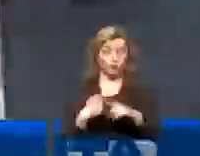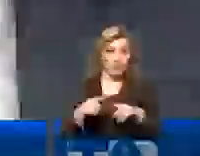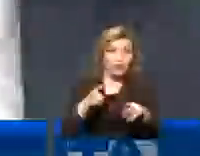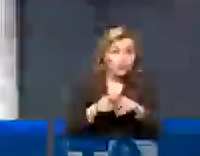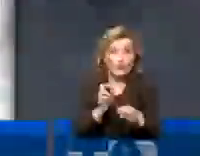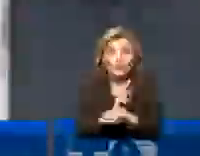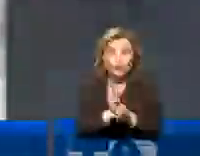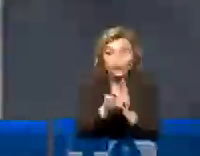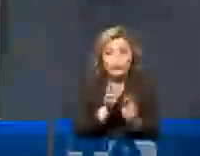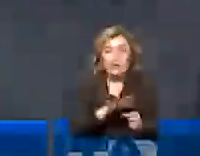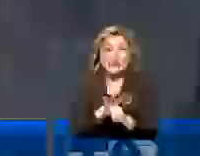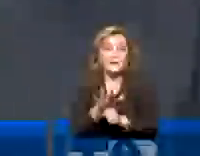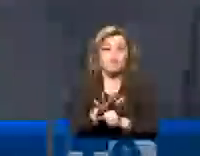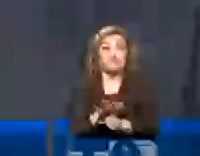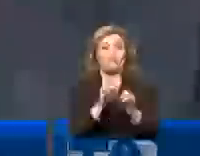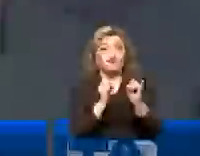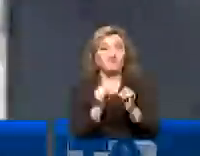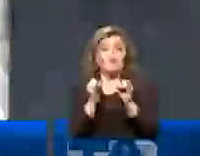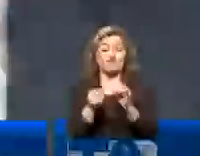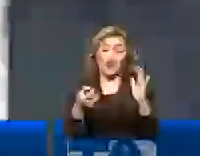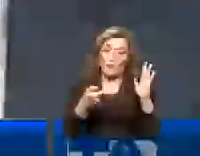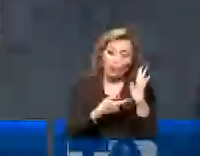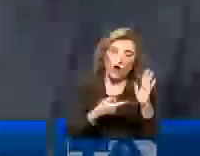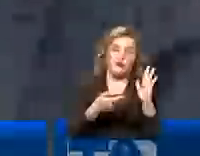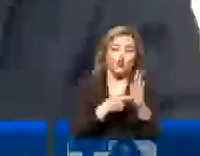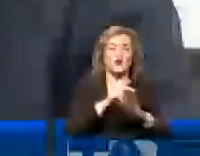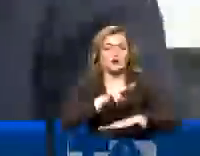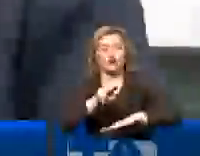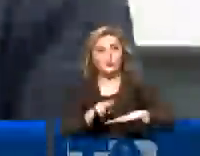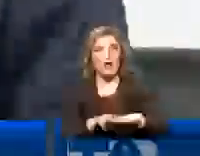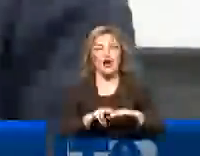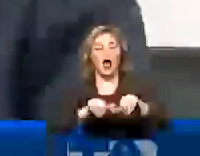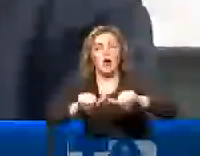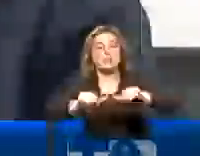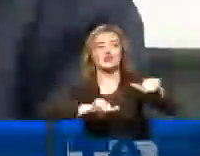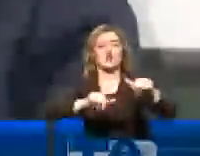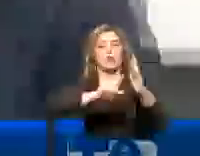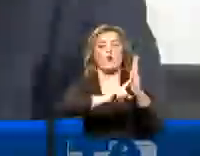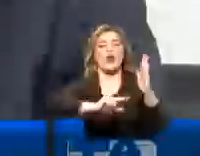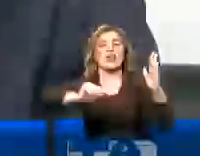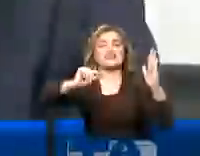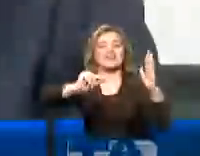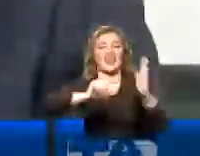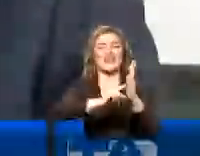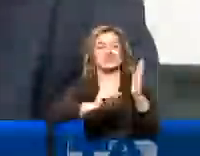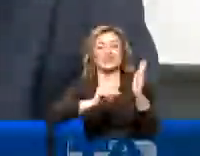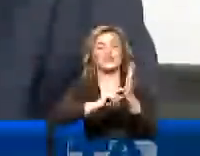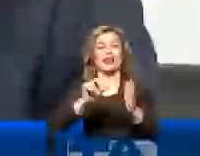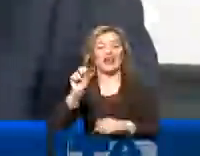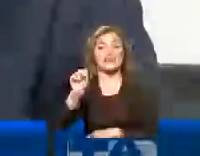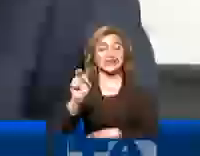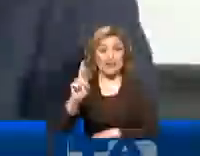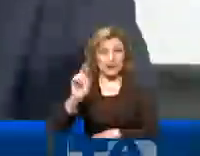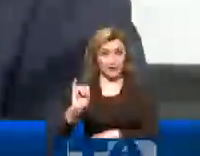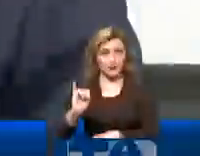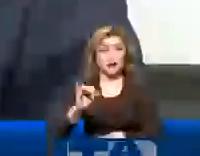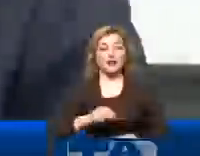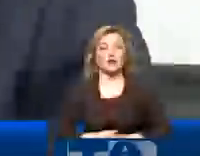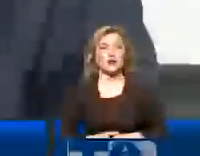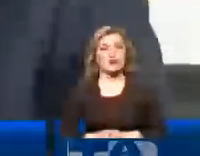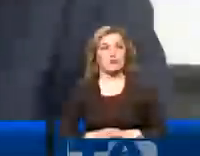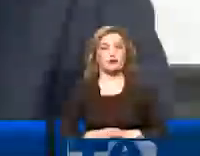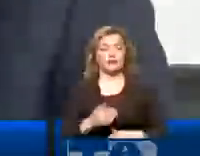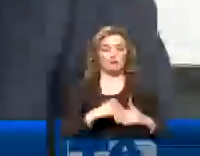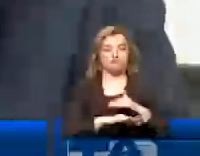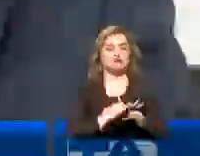a prácticamente cada uno de los impuestos nacionales que son administrados por el Servicio de Rentas Internas sobre el ingreso de